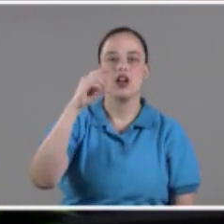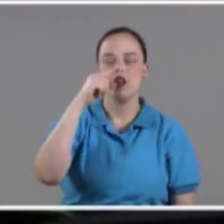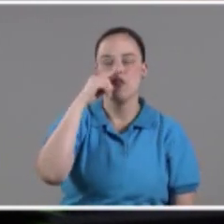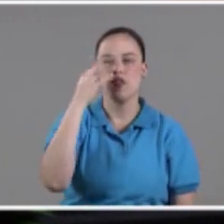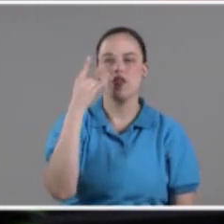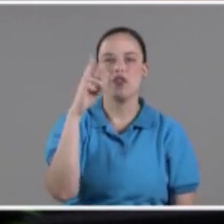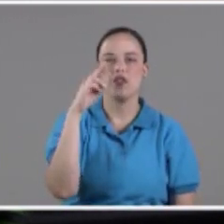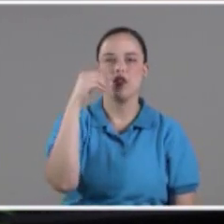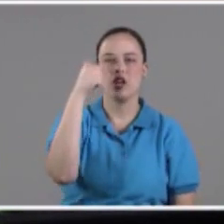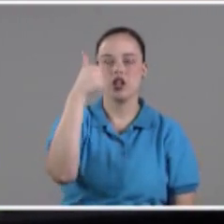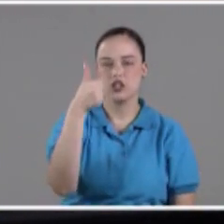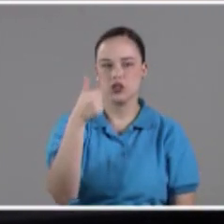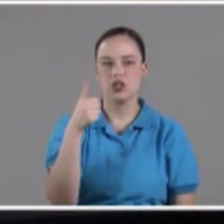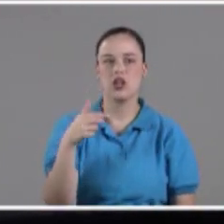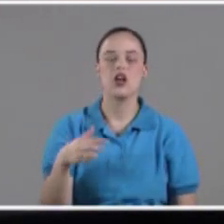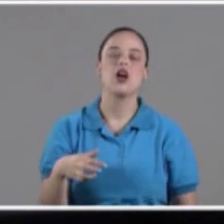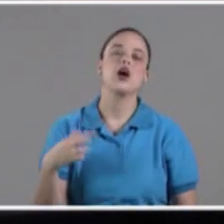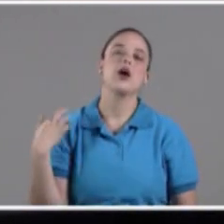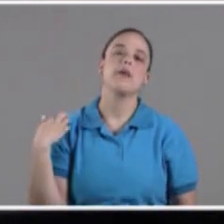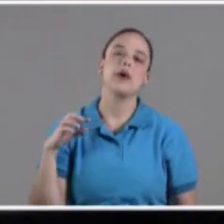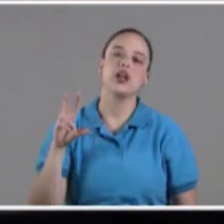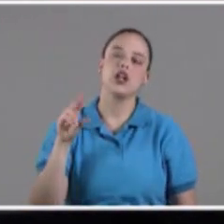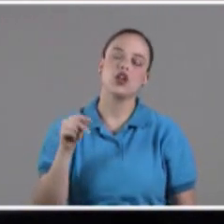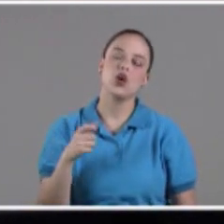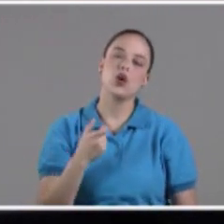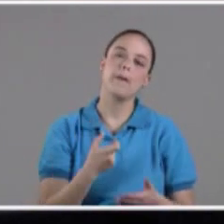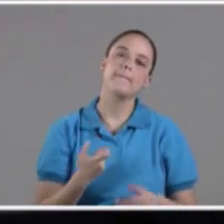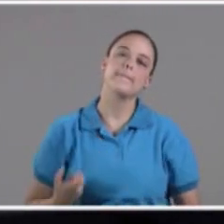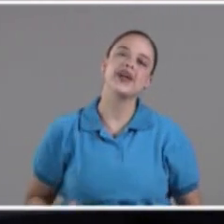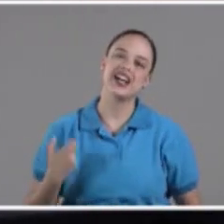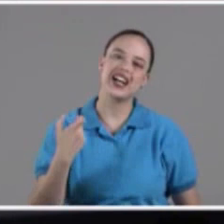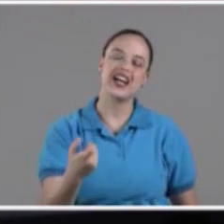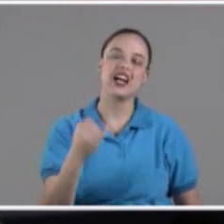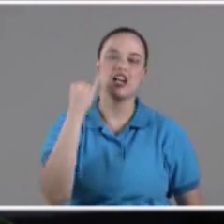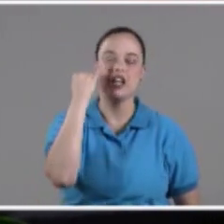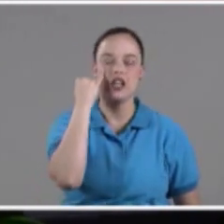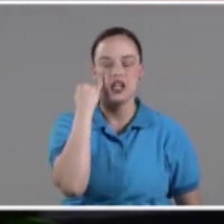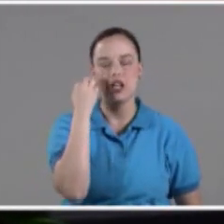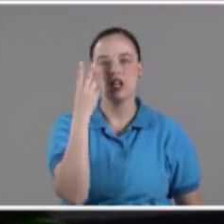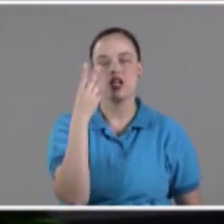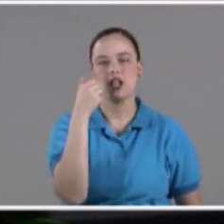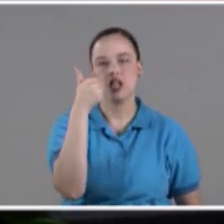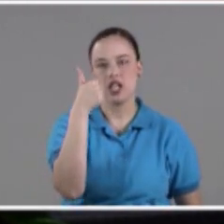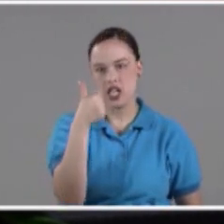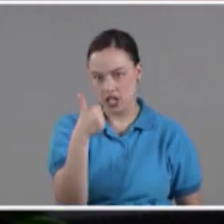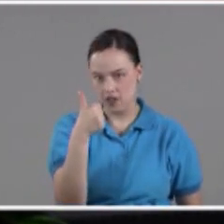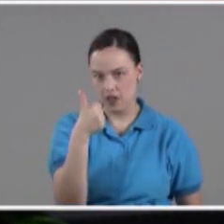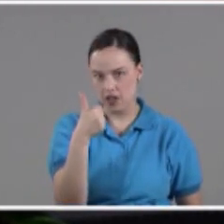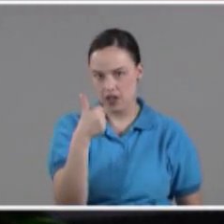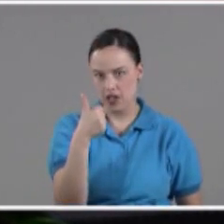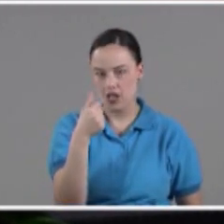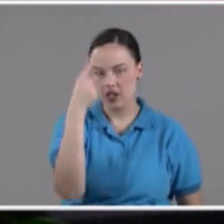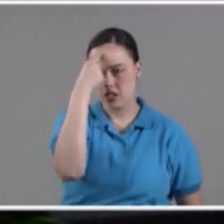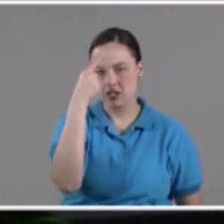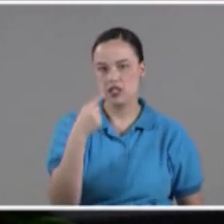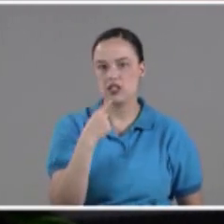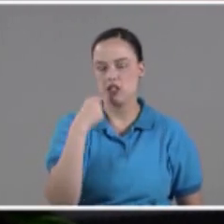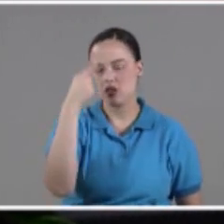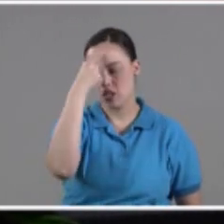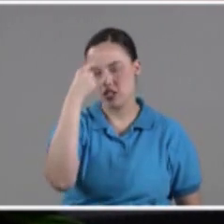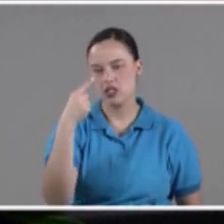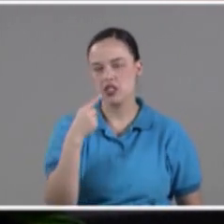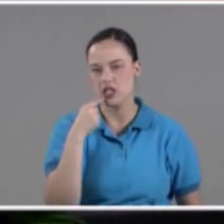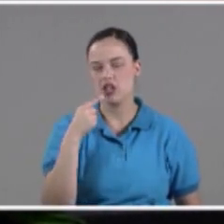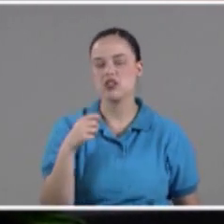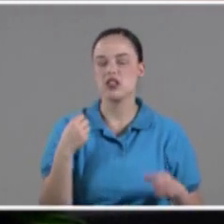porque ahí si no critica si es lo mismo no pero es que ya son millones si de centavo en centavo se hacen los grandes